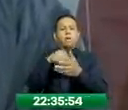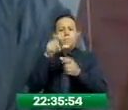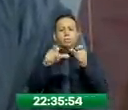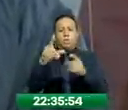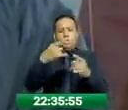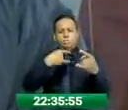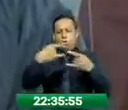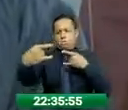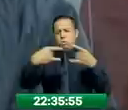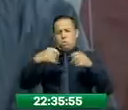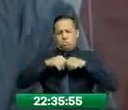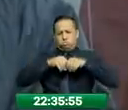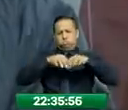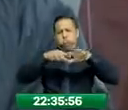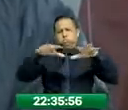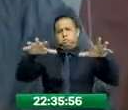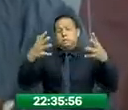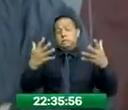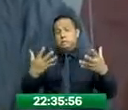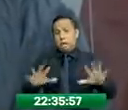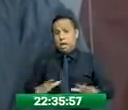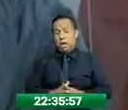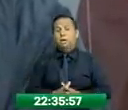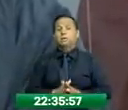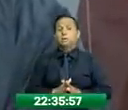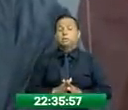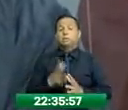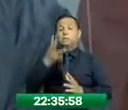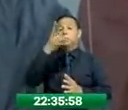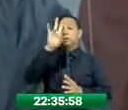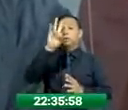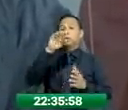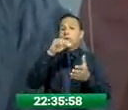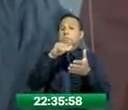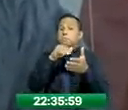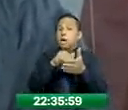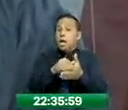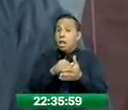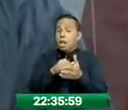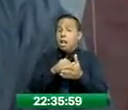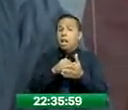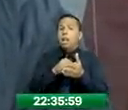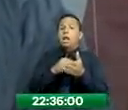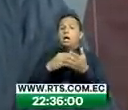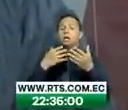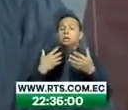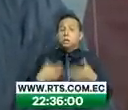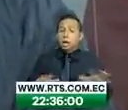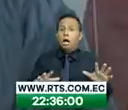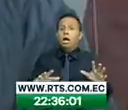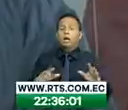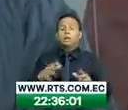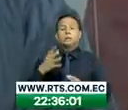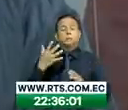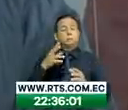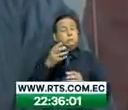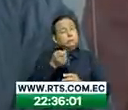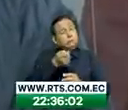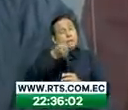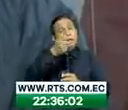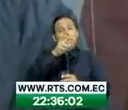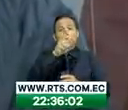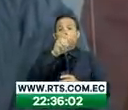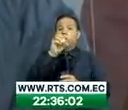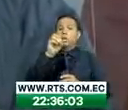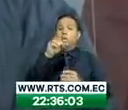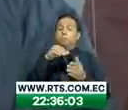coronavirus entre los cuales pues son 17.000 los activos muy cerca de llegar a los 20 mil casos